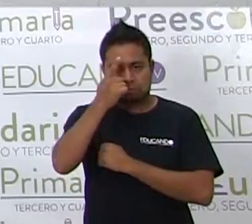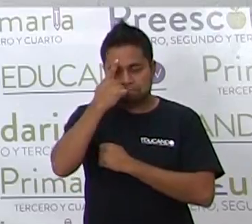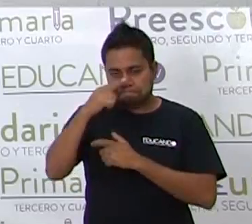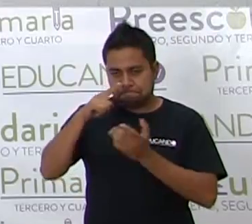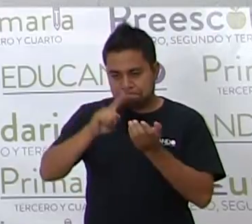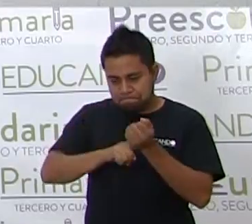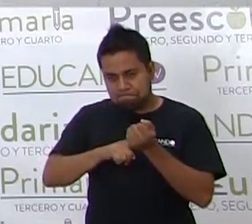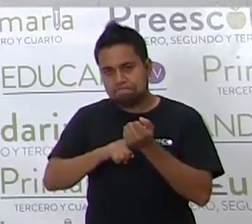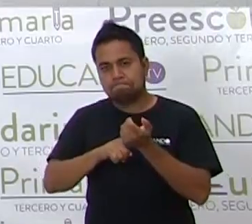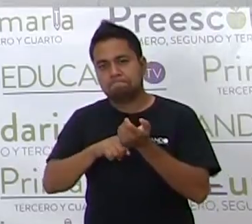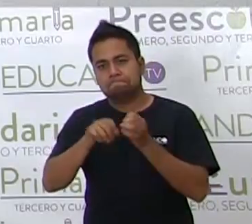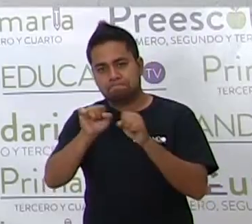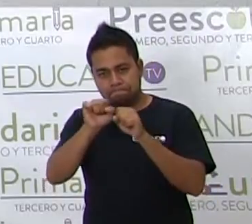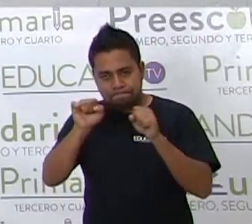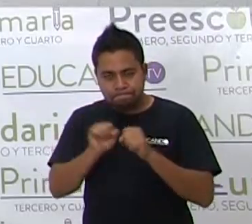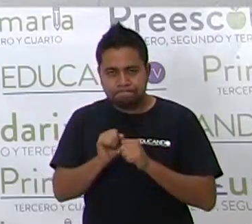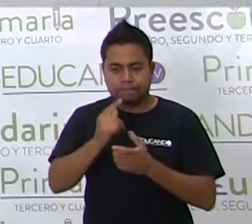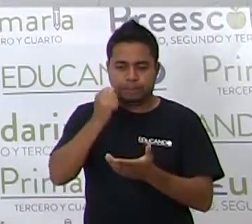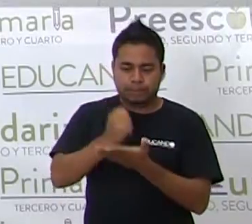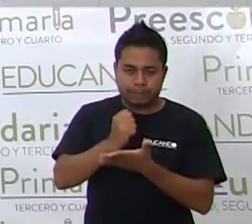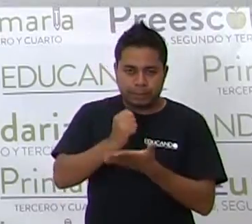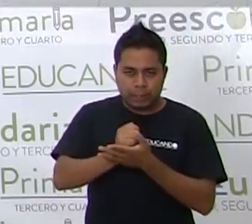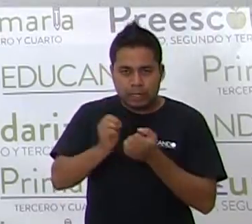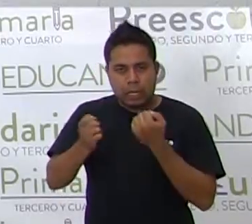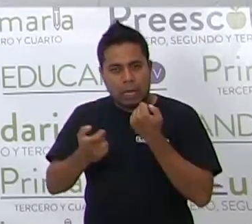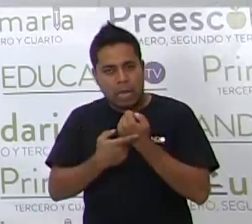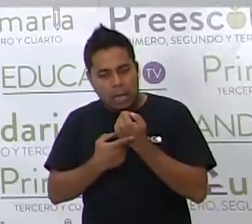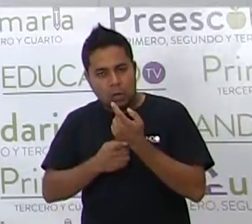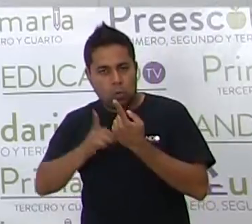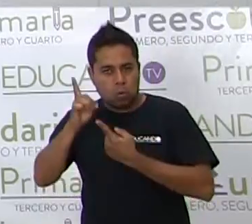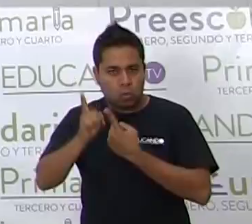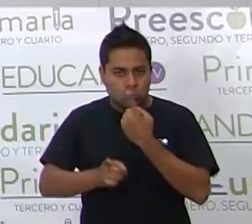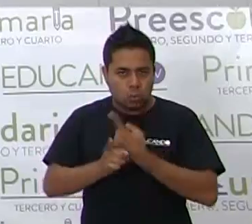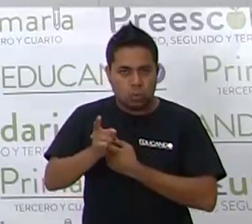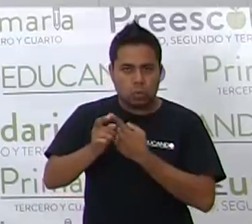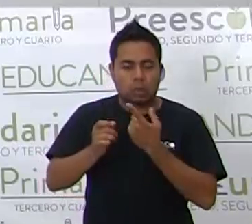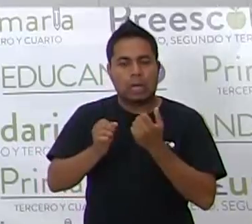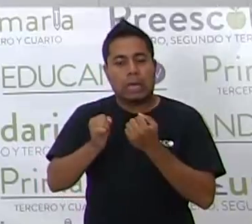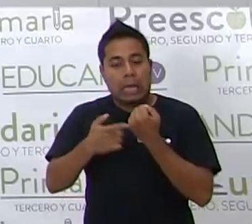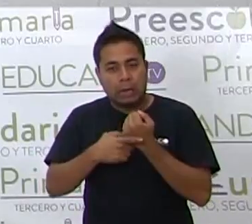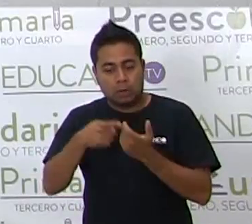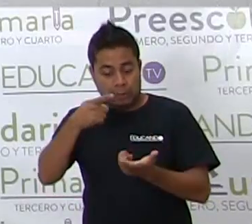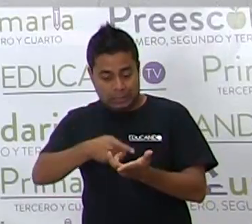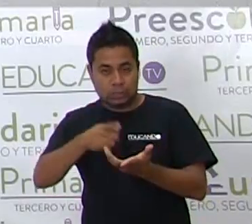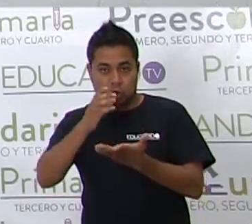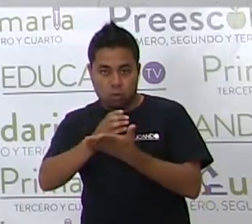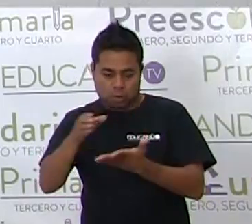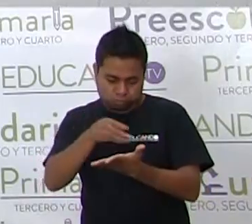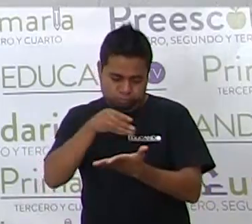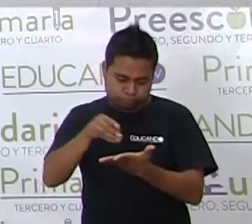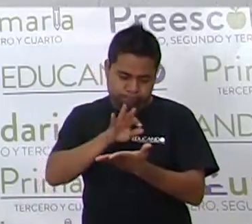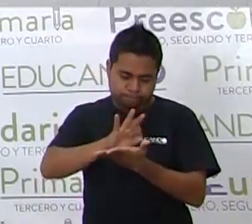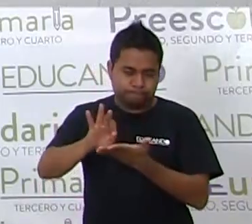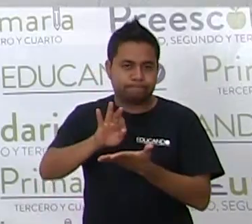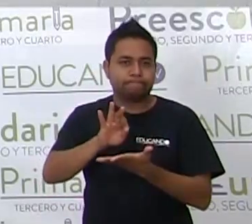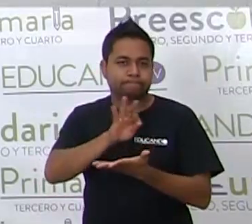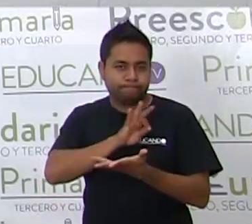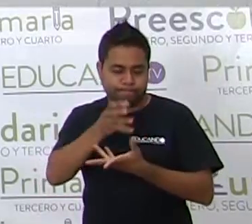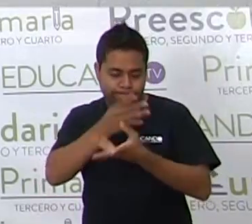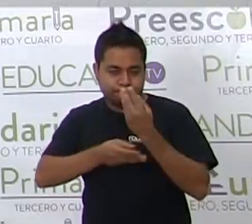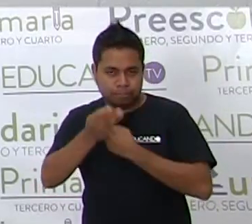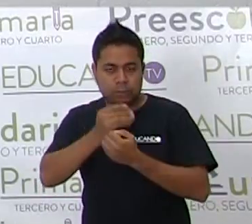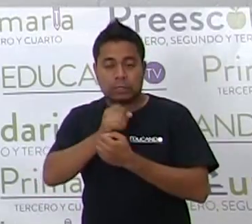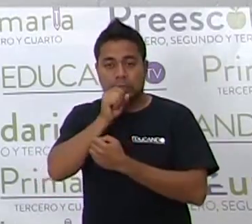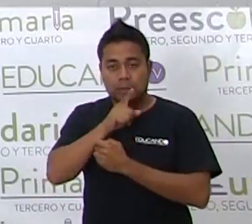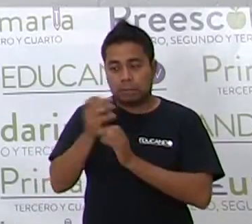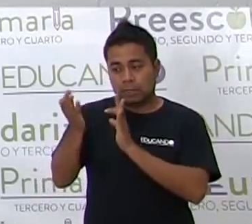clases, en tu tarea, cuando tengas alguna duda con papá, mamá, es ahí donde tienes que acudir. También te recuerdo que si